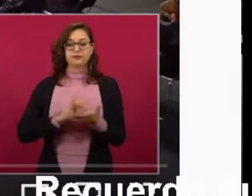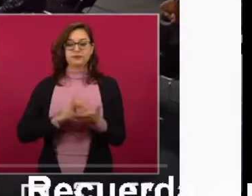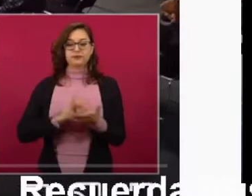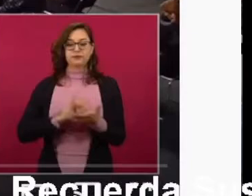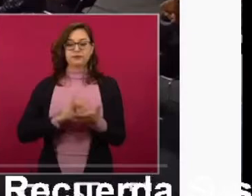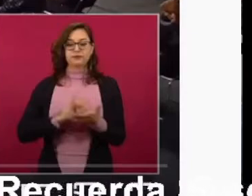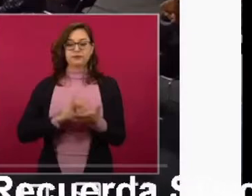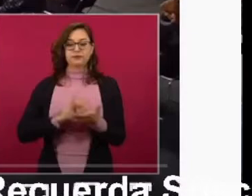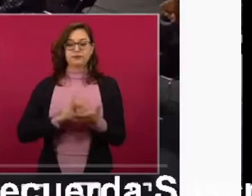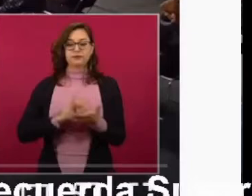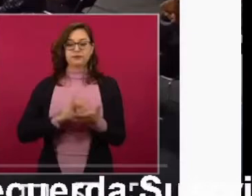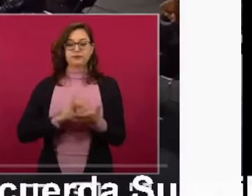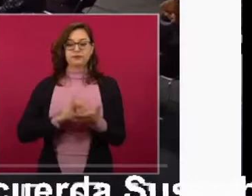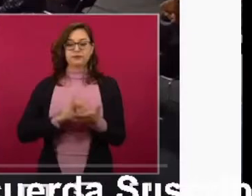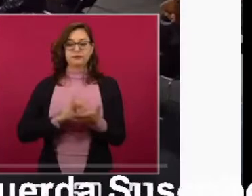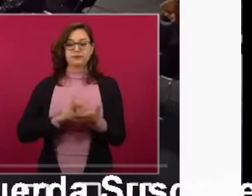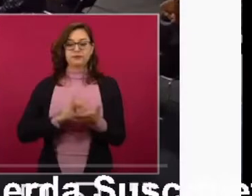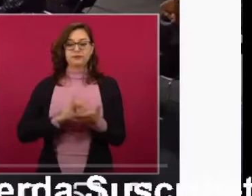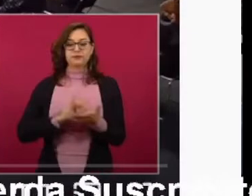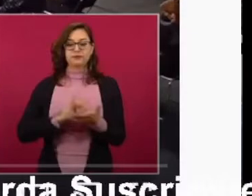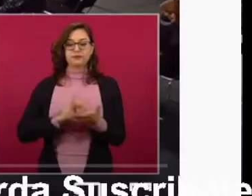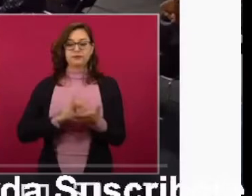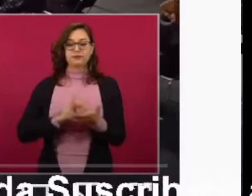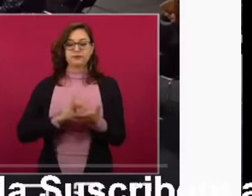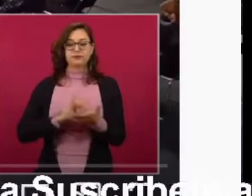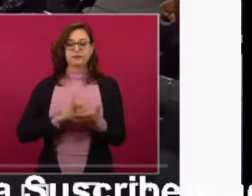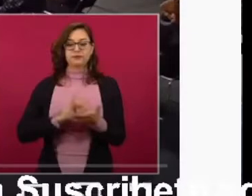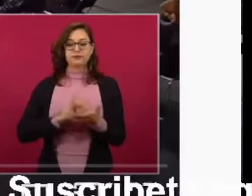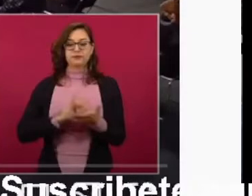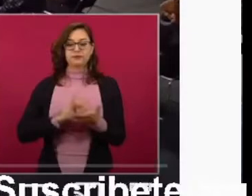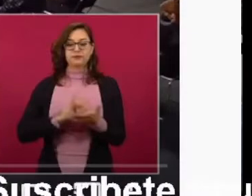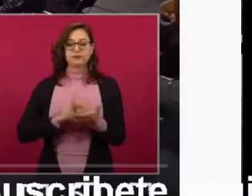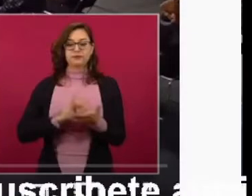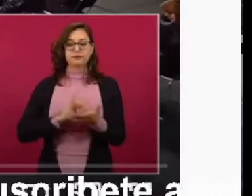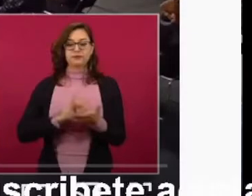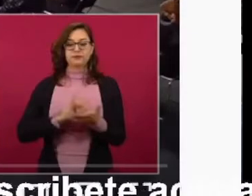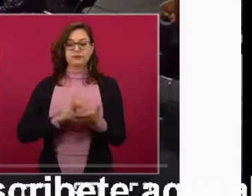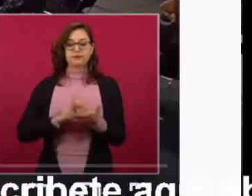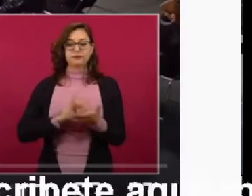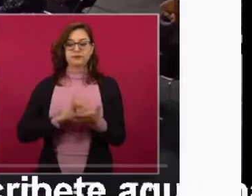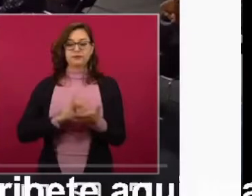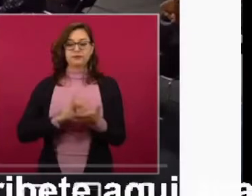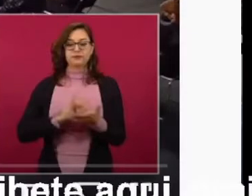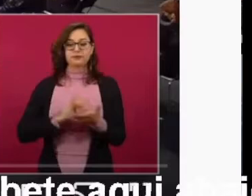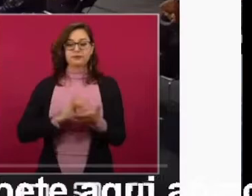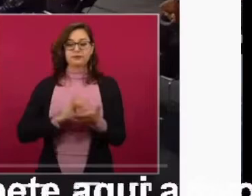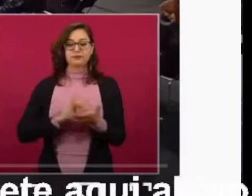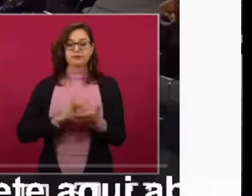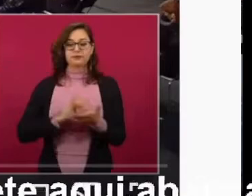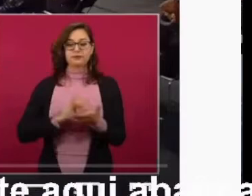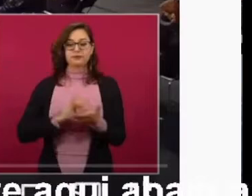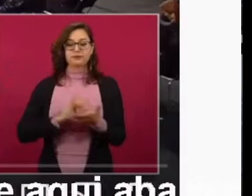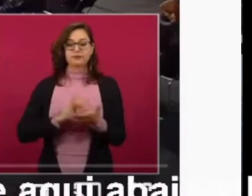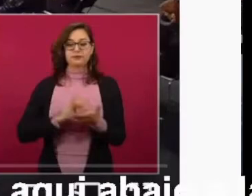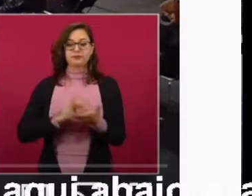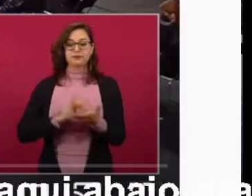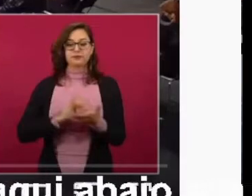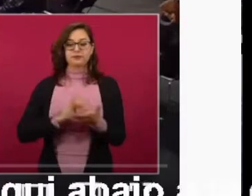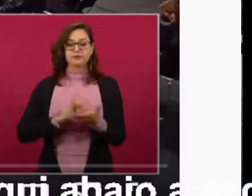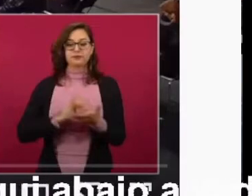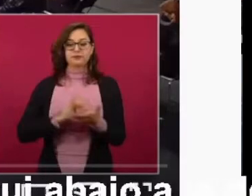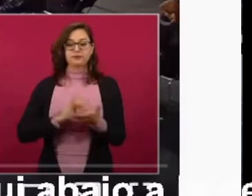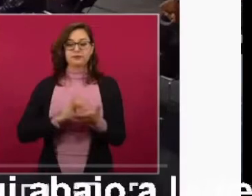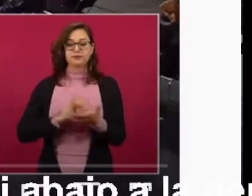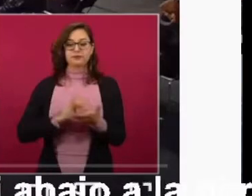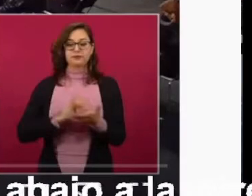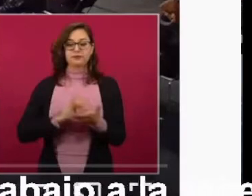de la privatización de la luz eléctrica o de la comisión federal de electricidad